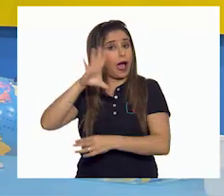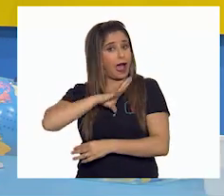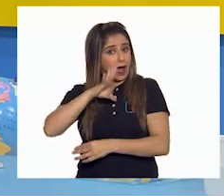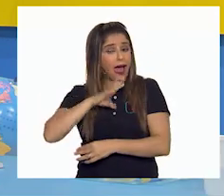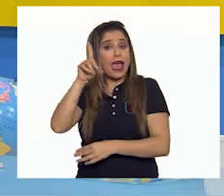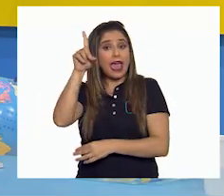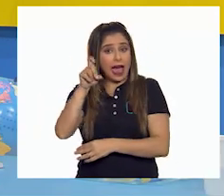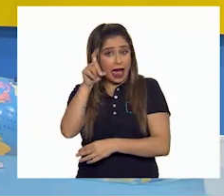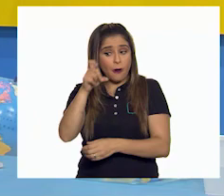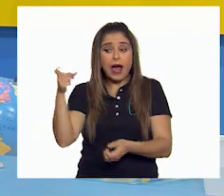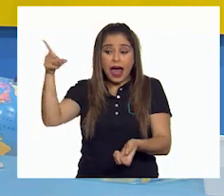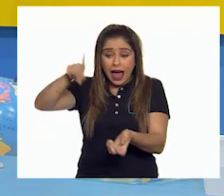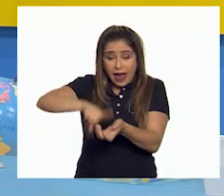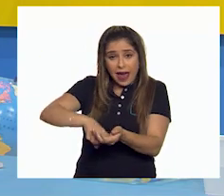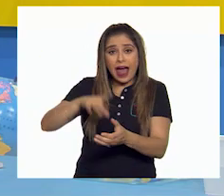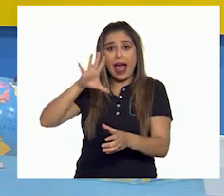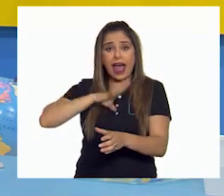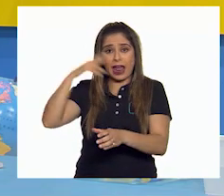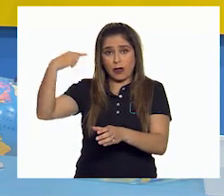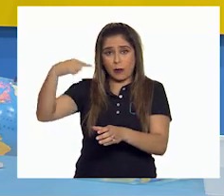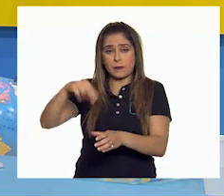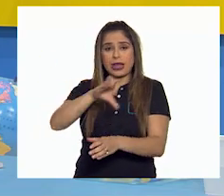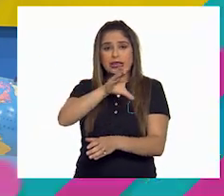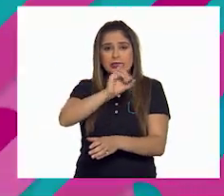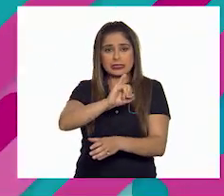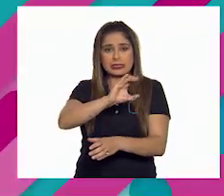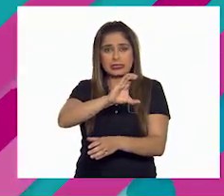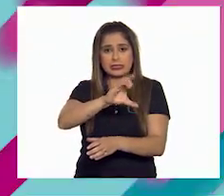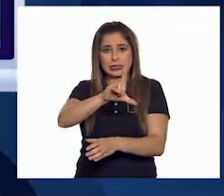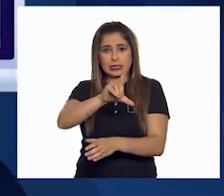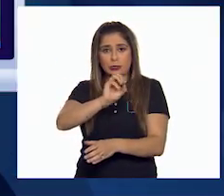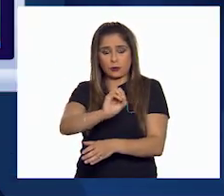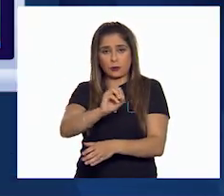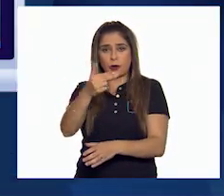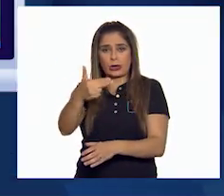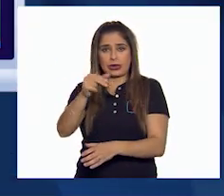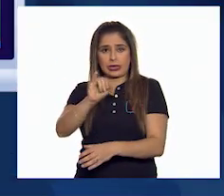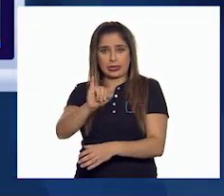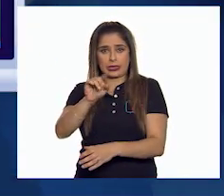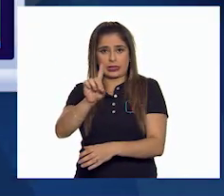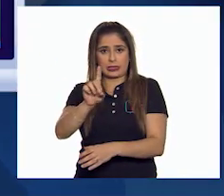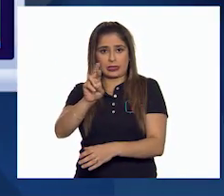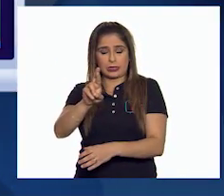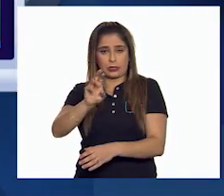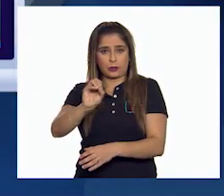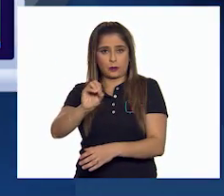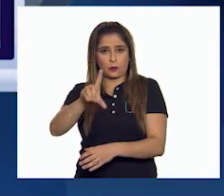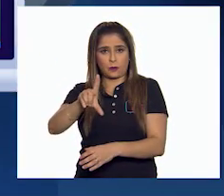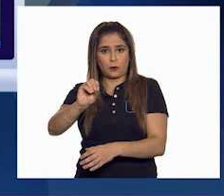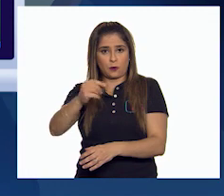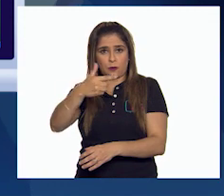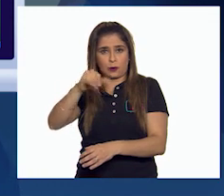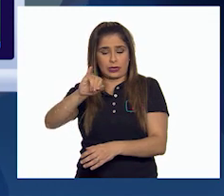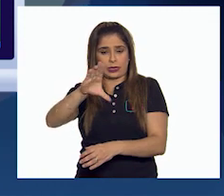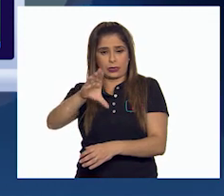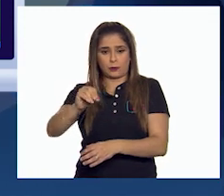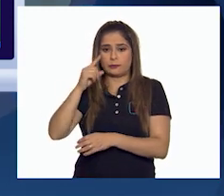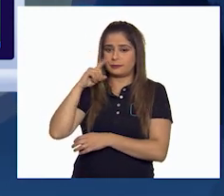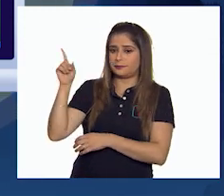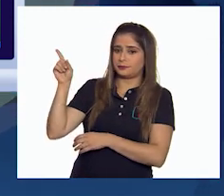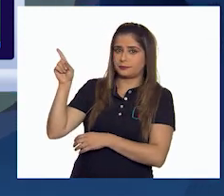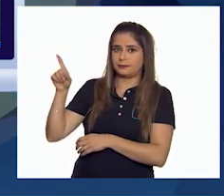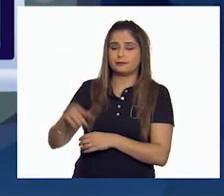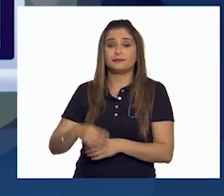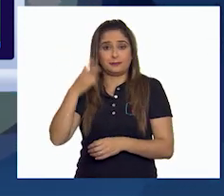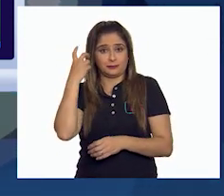de un gran sistema llamado el ciclo hidrológico. Ciclo hidrológico, dice, es el proceso para el cual el